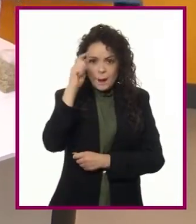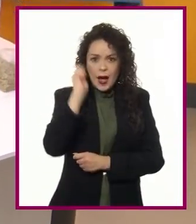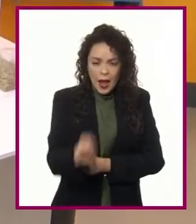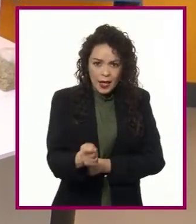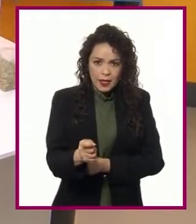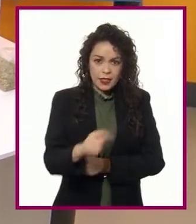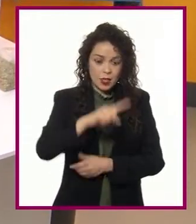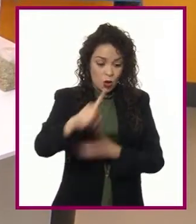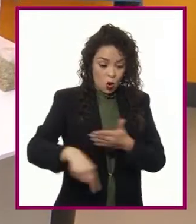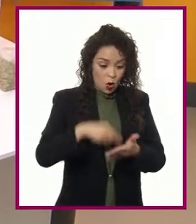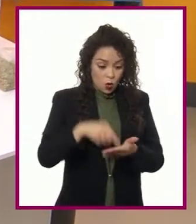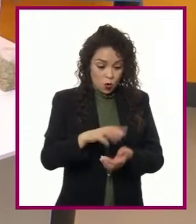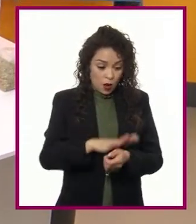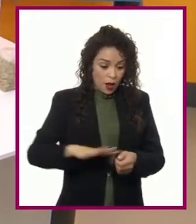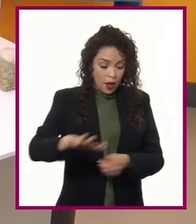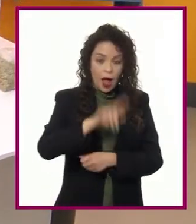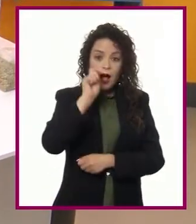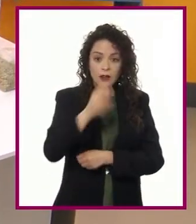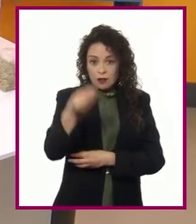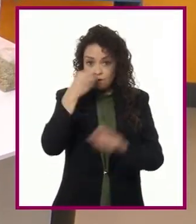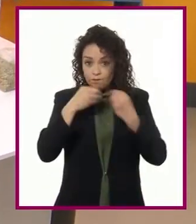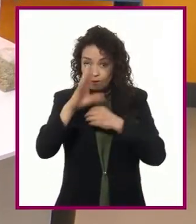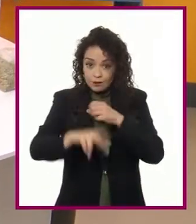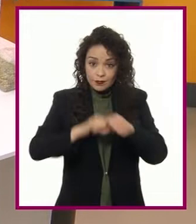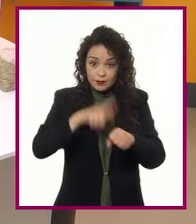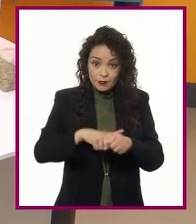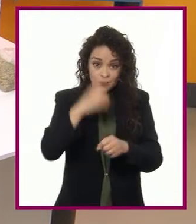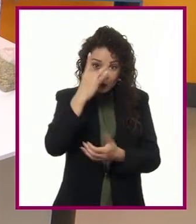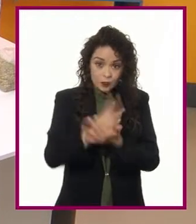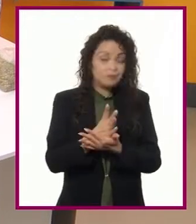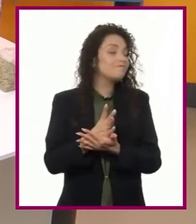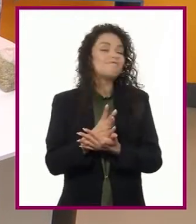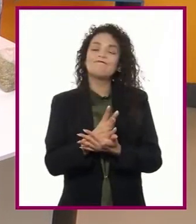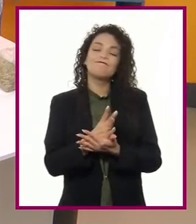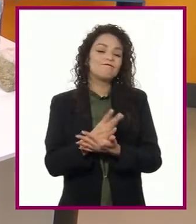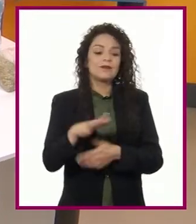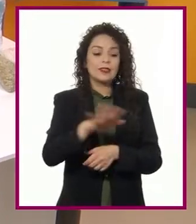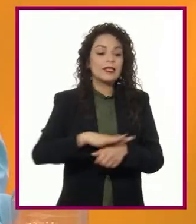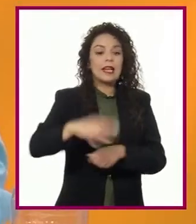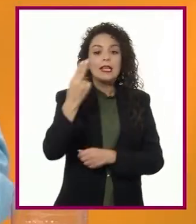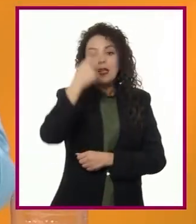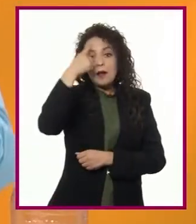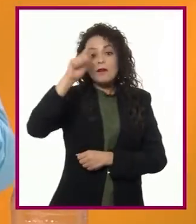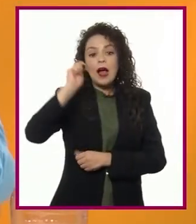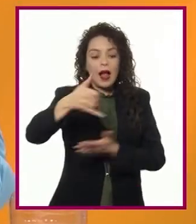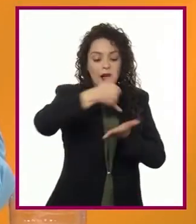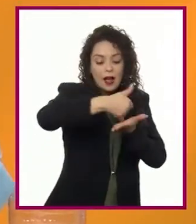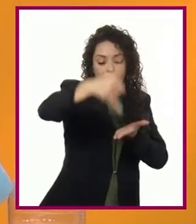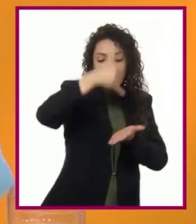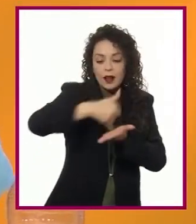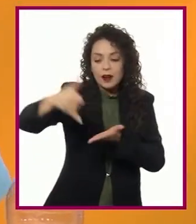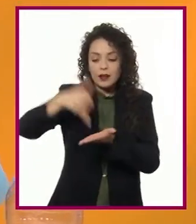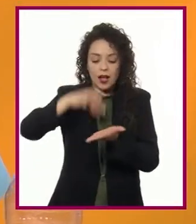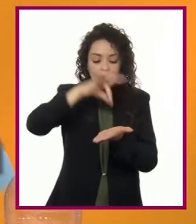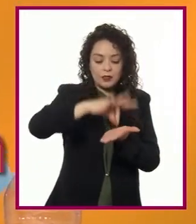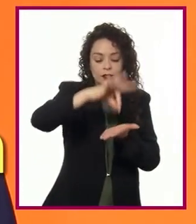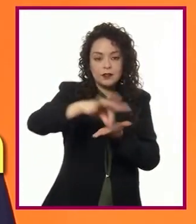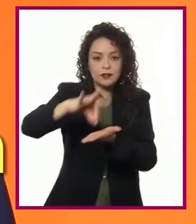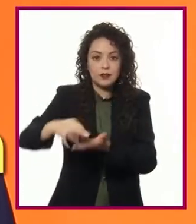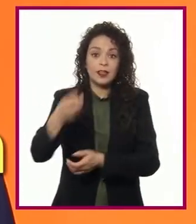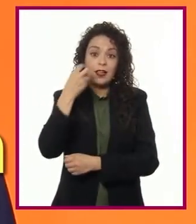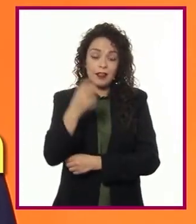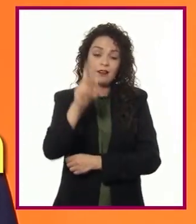solo zonas de pastoreo, sino también condiciones necesarias para la siembra, lo que deriva en daño